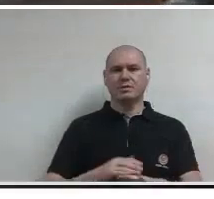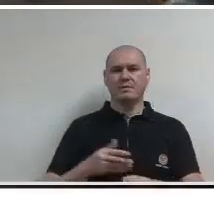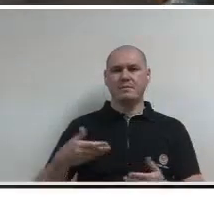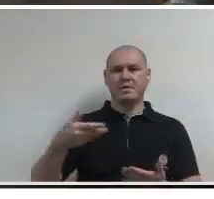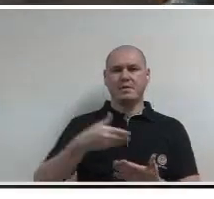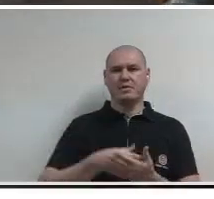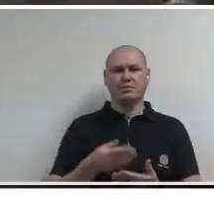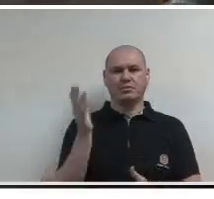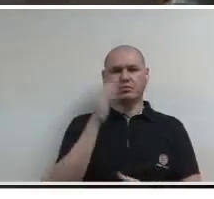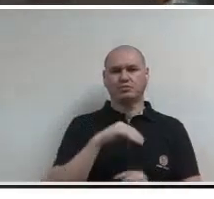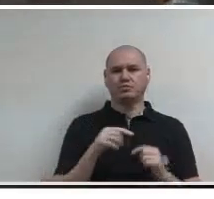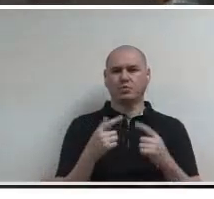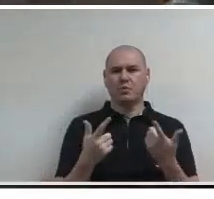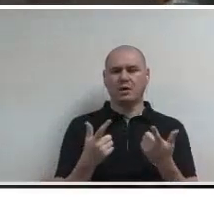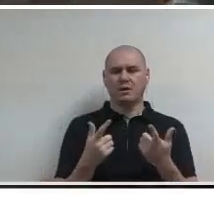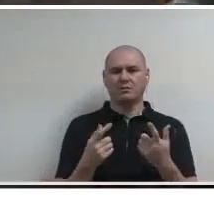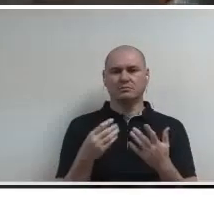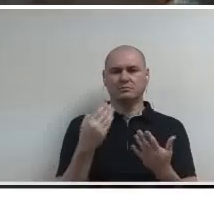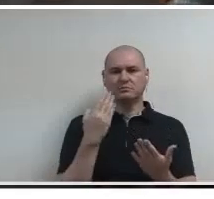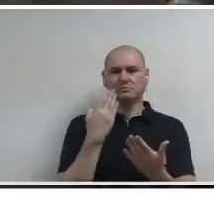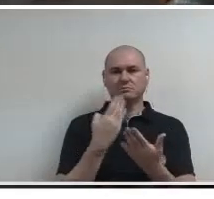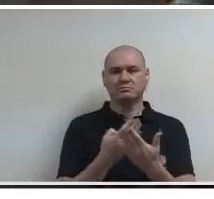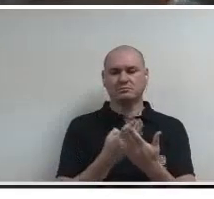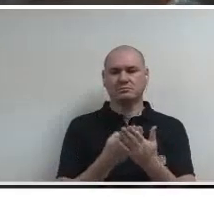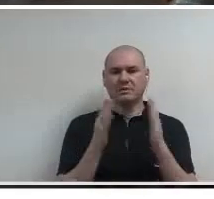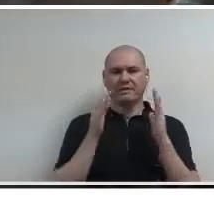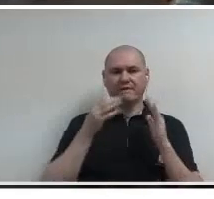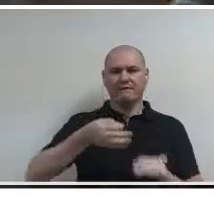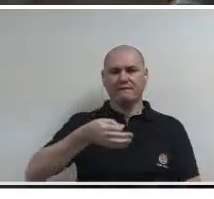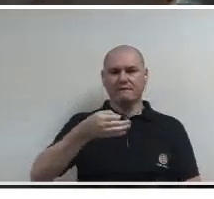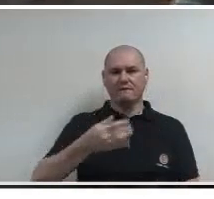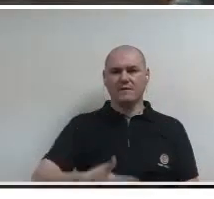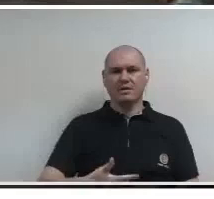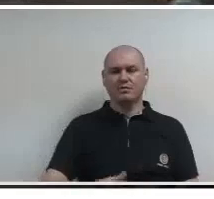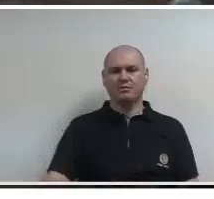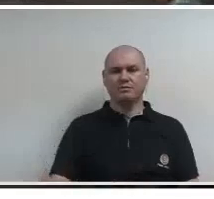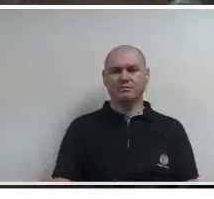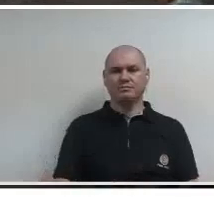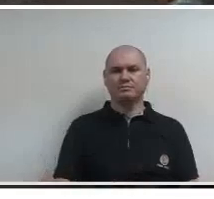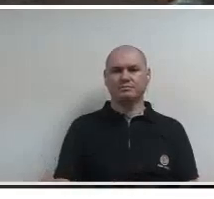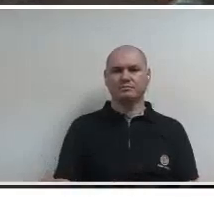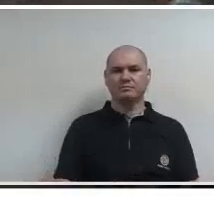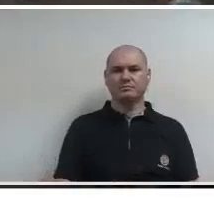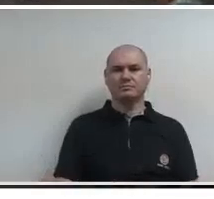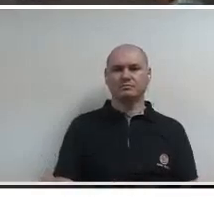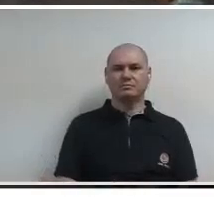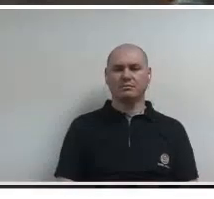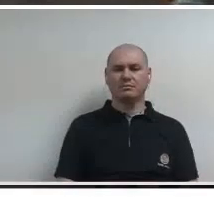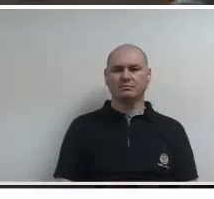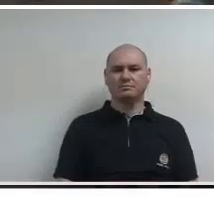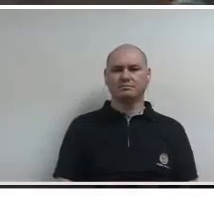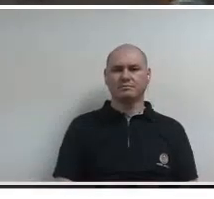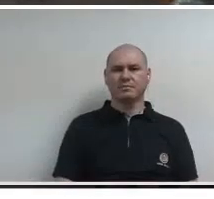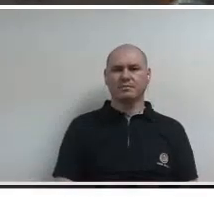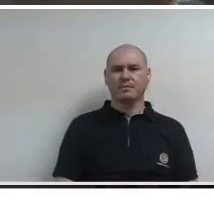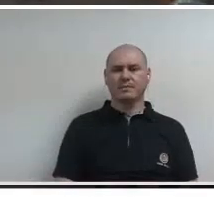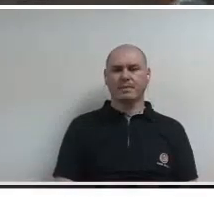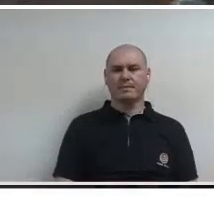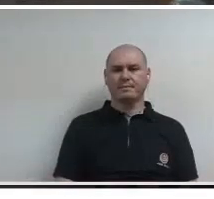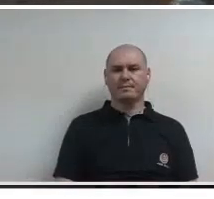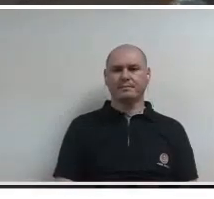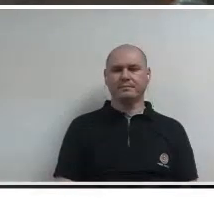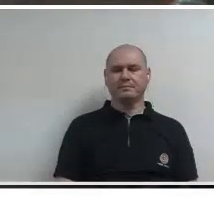ya no hay por ahí, ha pedido reconsideración, ni cuando hay por ahí, va a ver, va a fundamento, ya ya sale con agua,